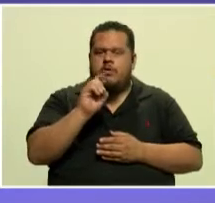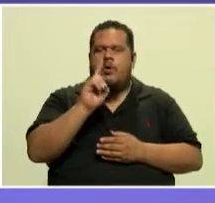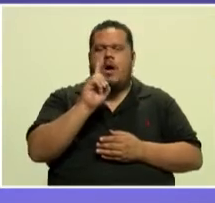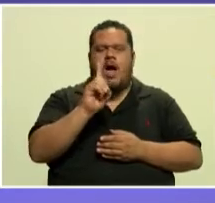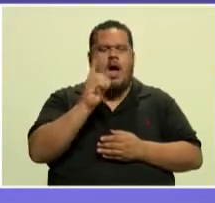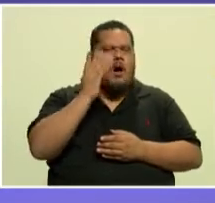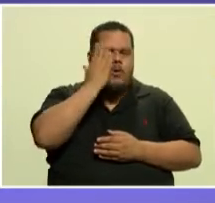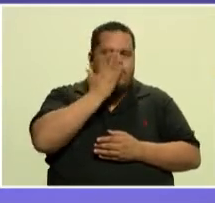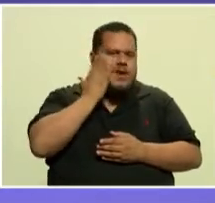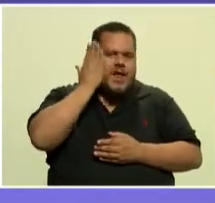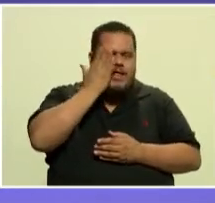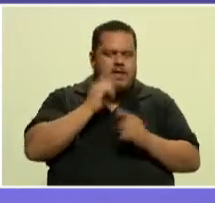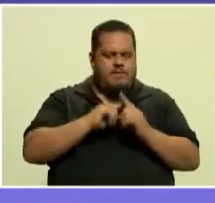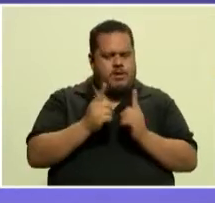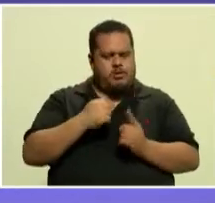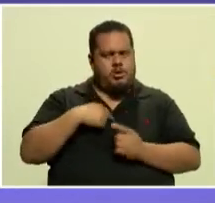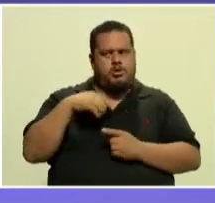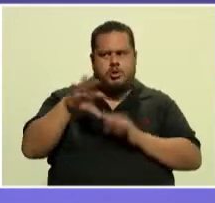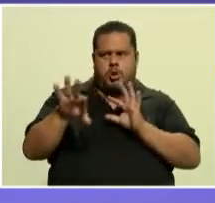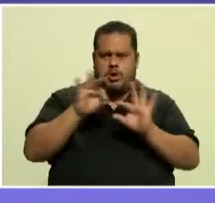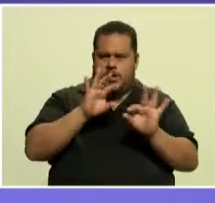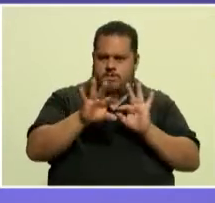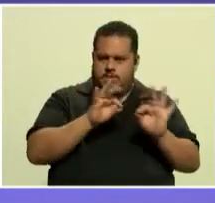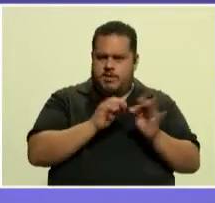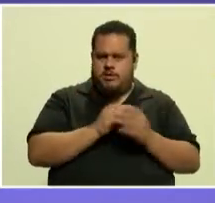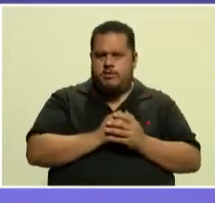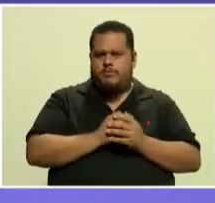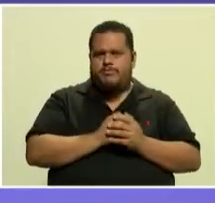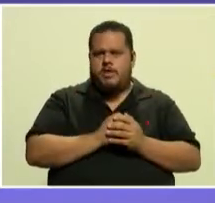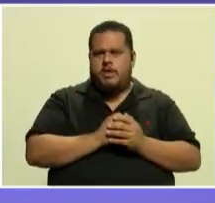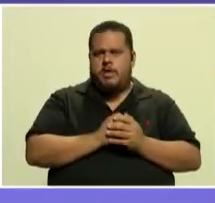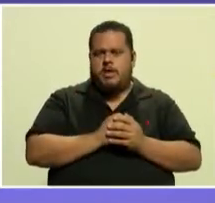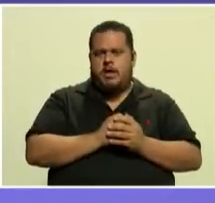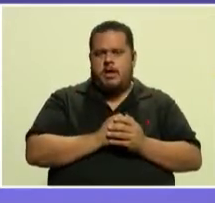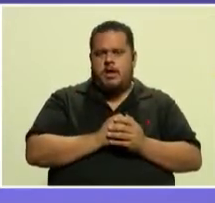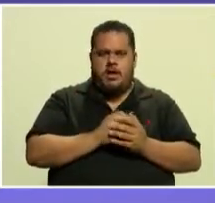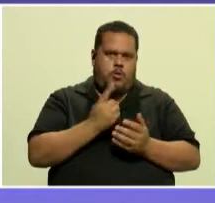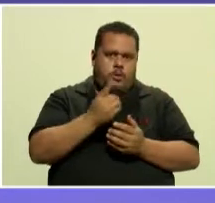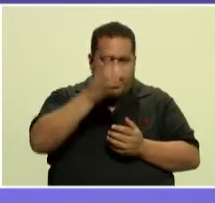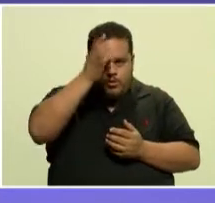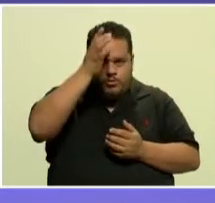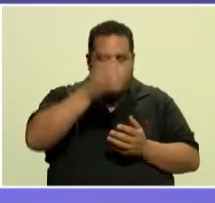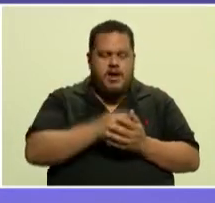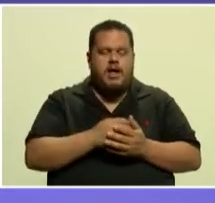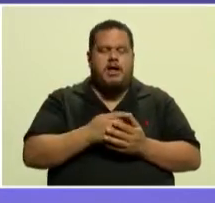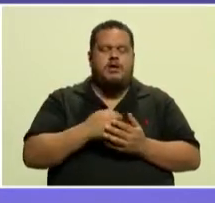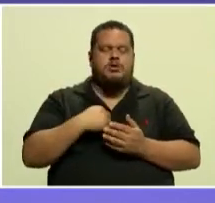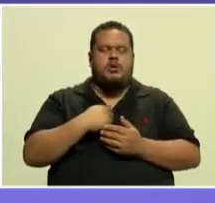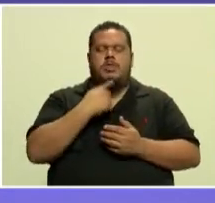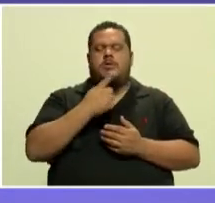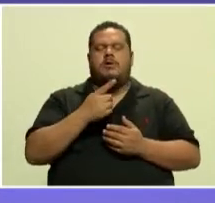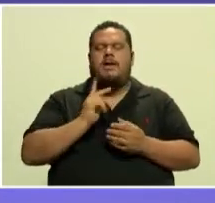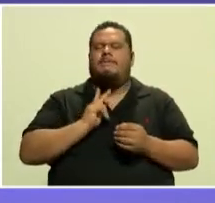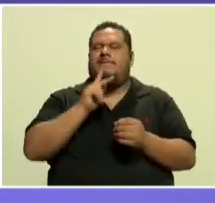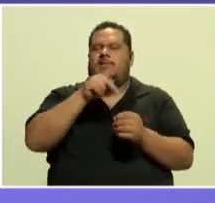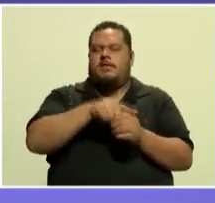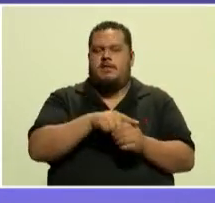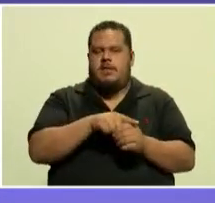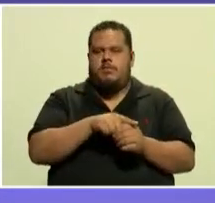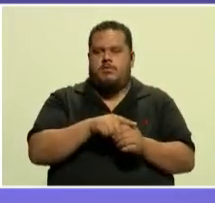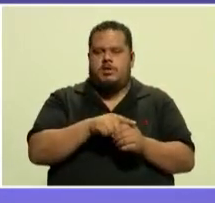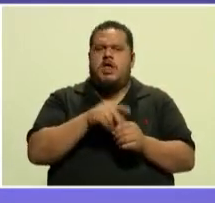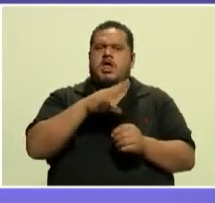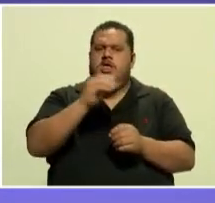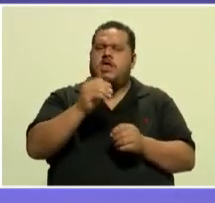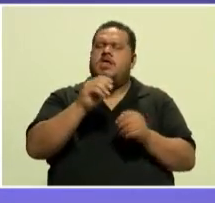Pero también yo invito a este contexto al que pertenecemos a valorar